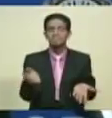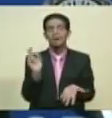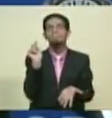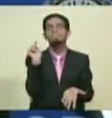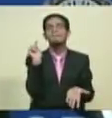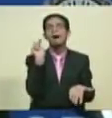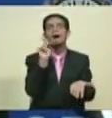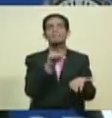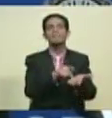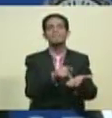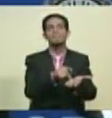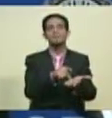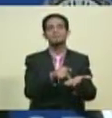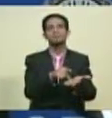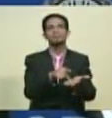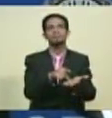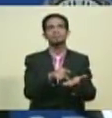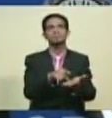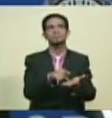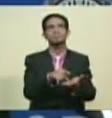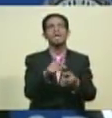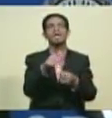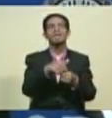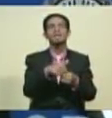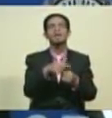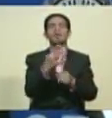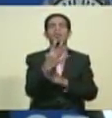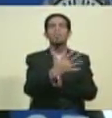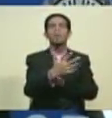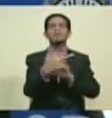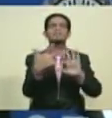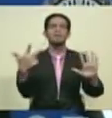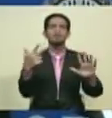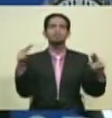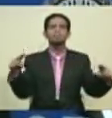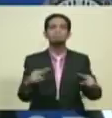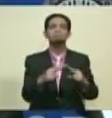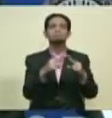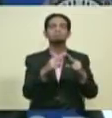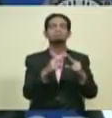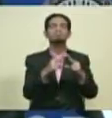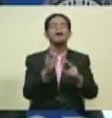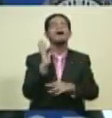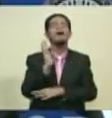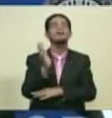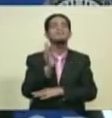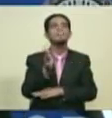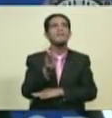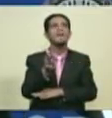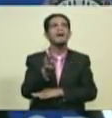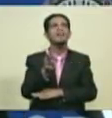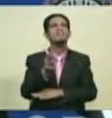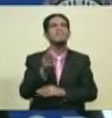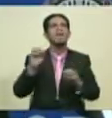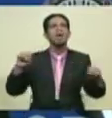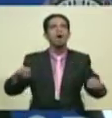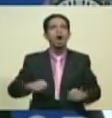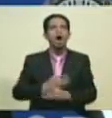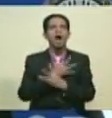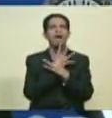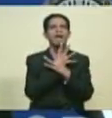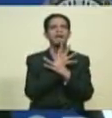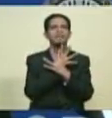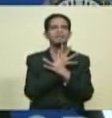participación en este 48 periodo de la Asamblea General de esta organización donde estamos, la